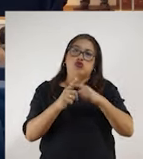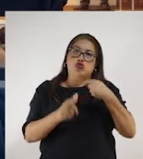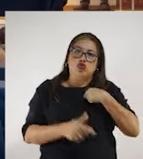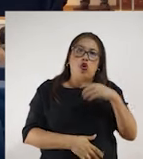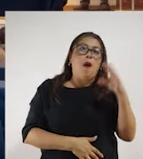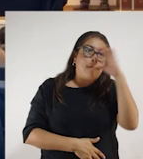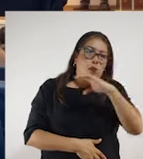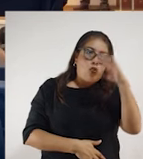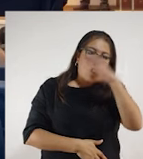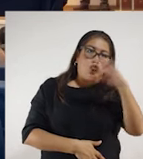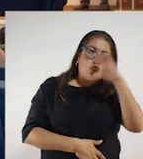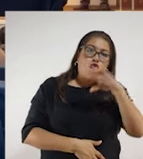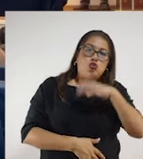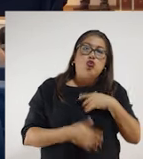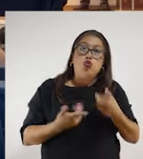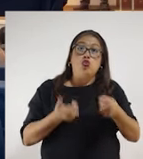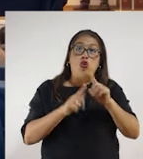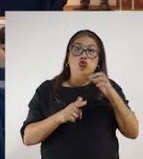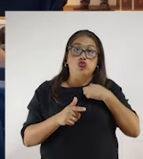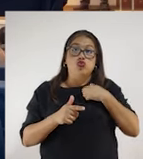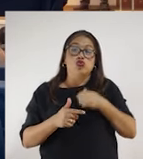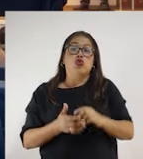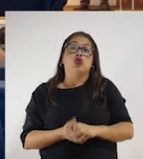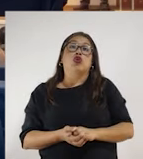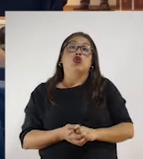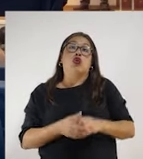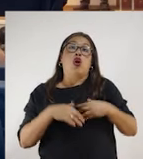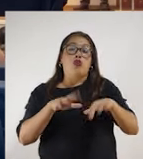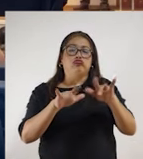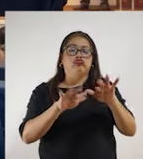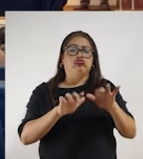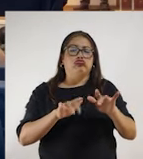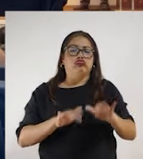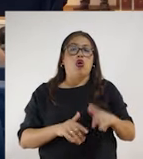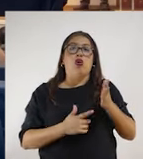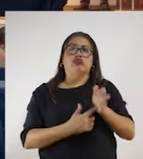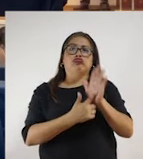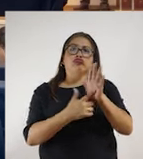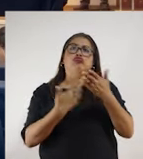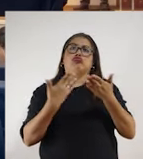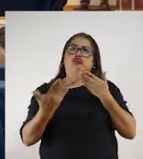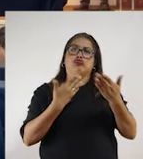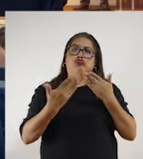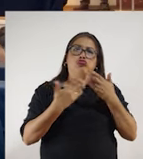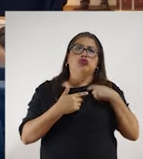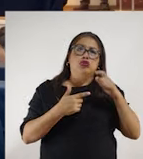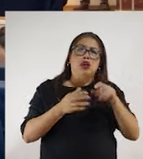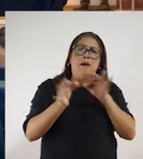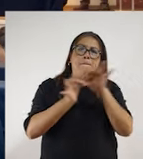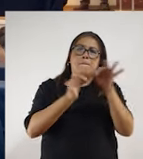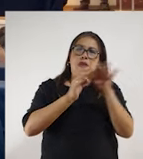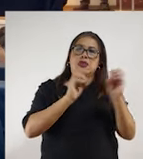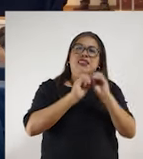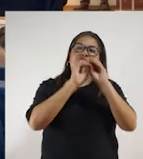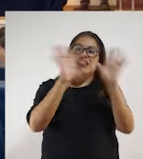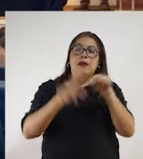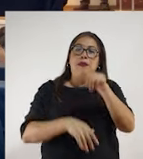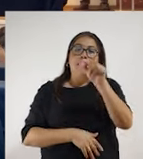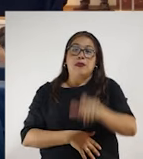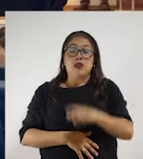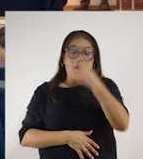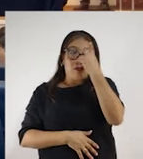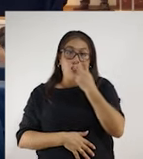asegurarme en que cuando yo describa una lámina o una presentación sea lo suficientemente descriptiva para